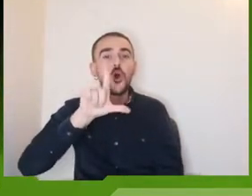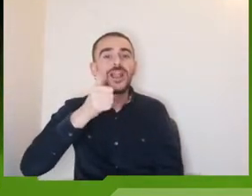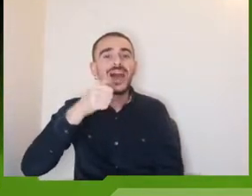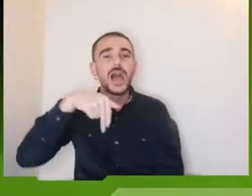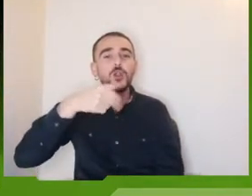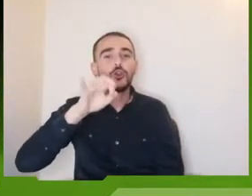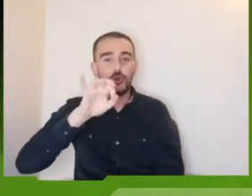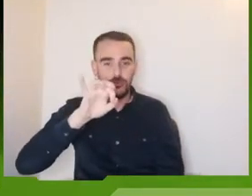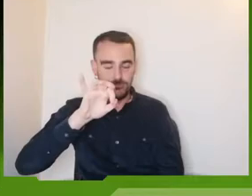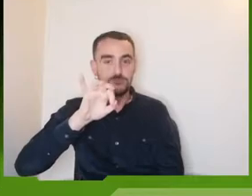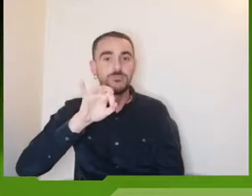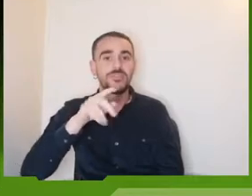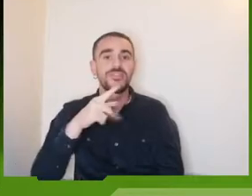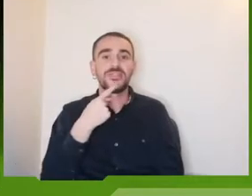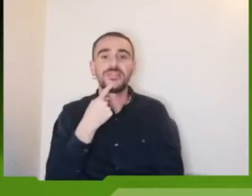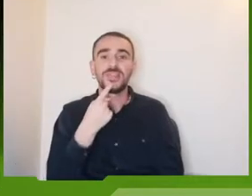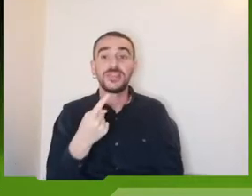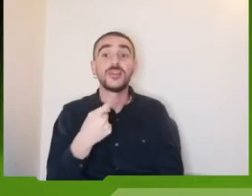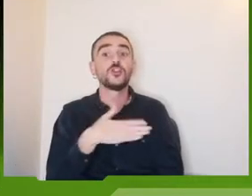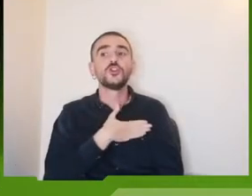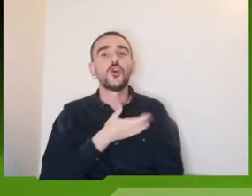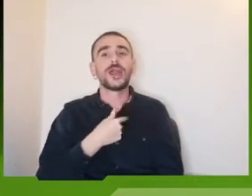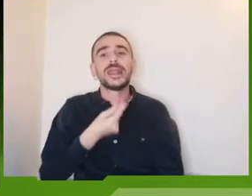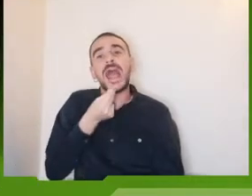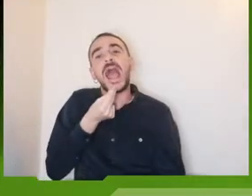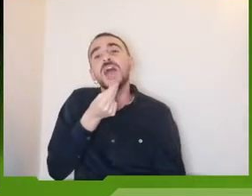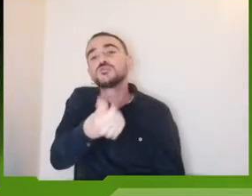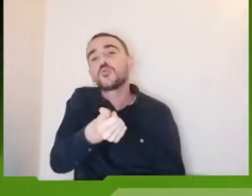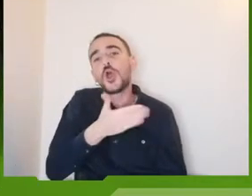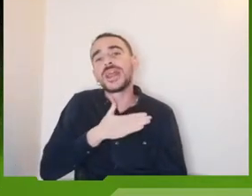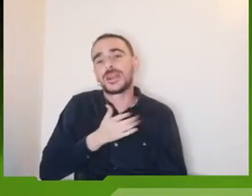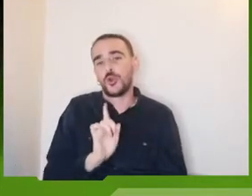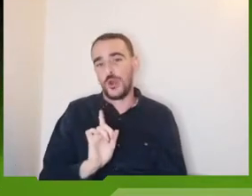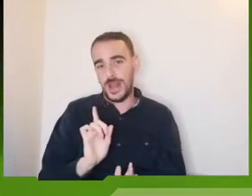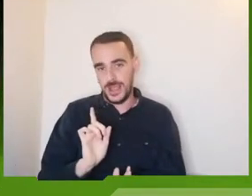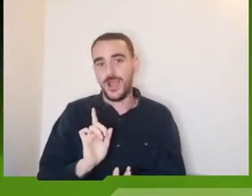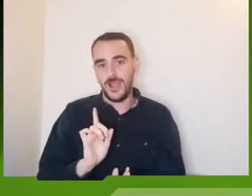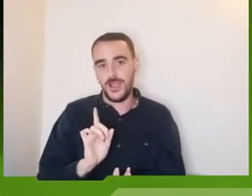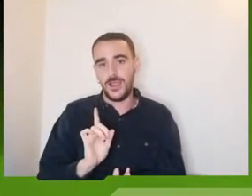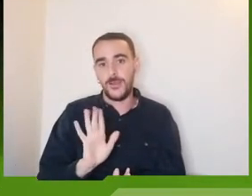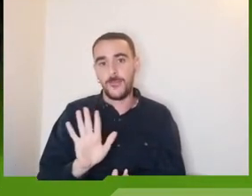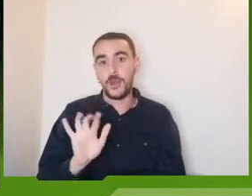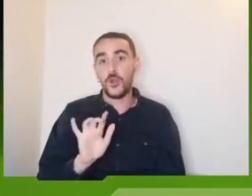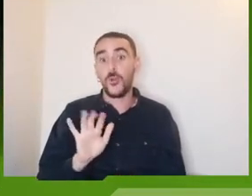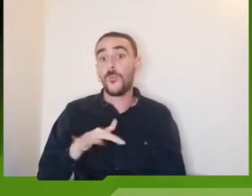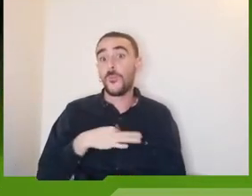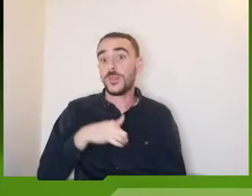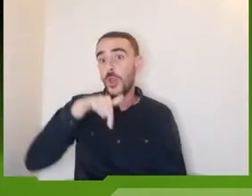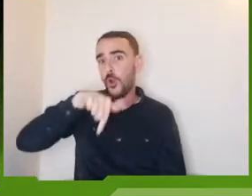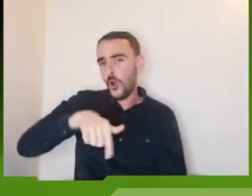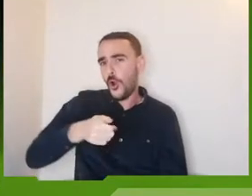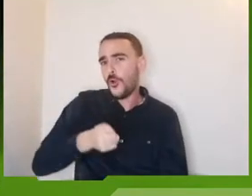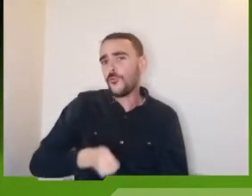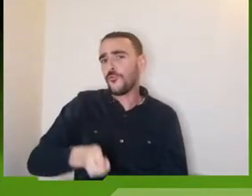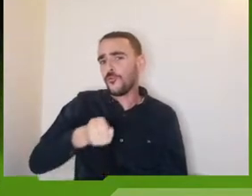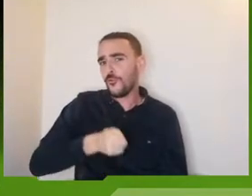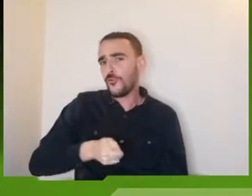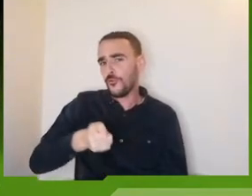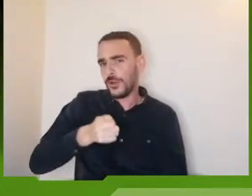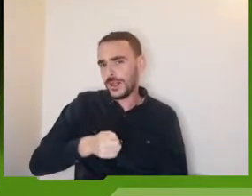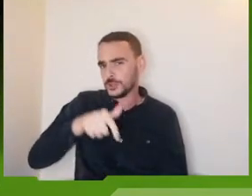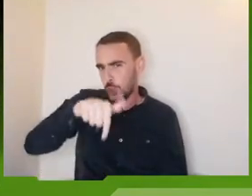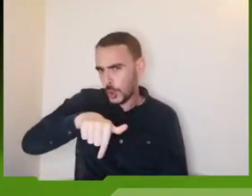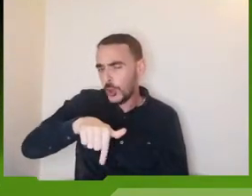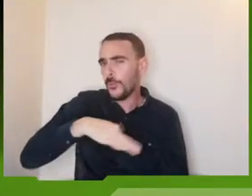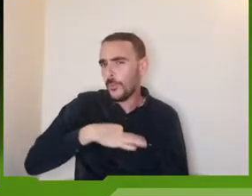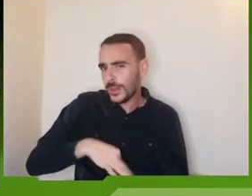Vale, dice que no quería hacer spoiler. Dice, pero ¿podrás llegar a freír las croquetas hoy? ¿No sería necesario enfriar la masa con la